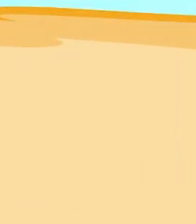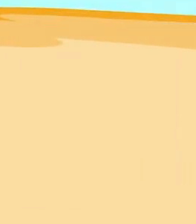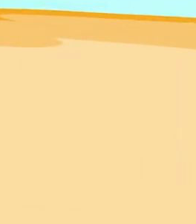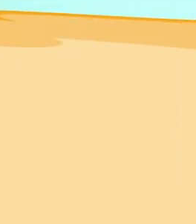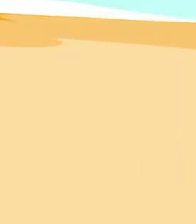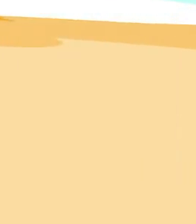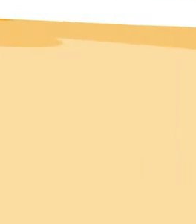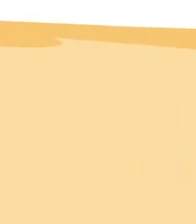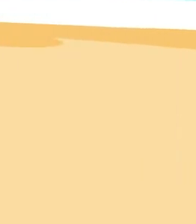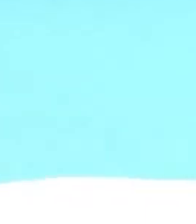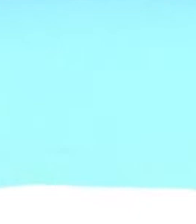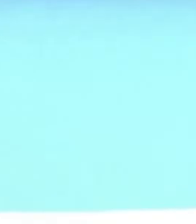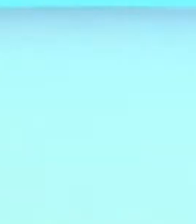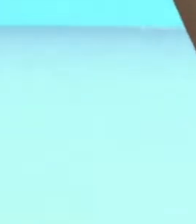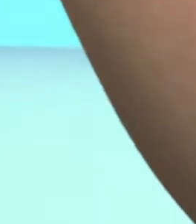sa sara.